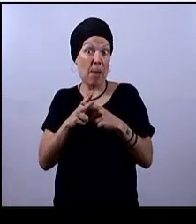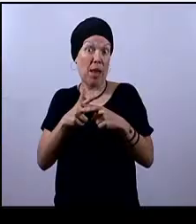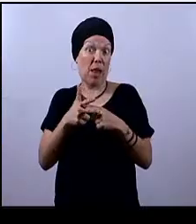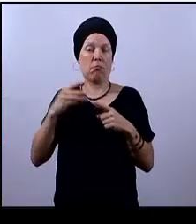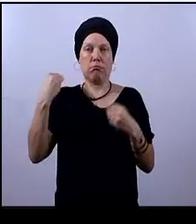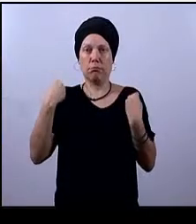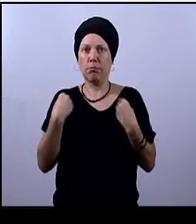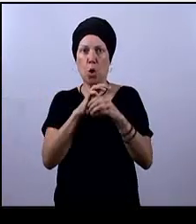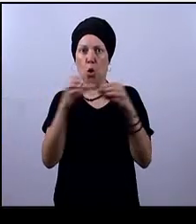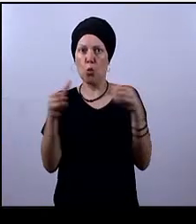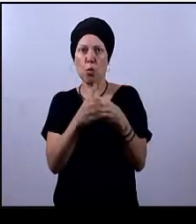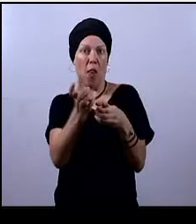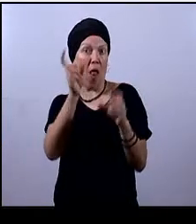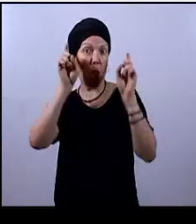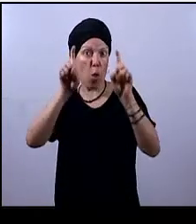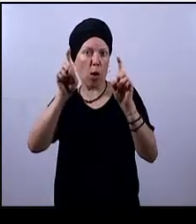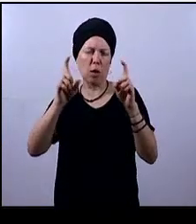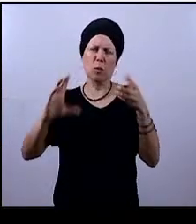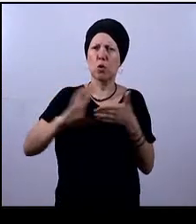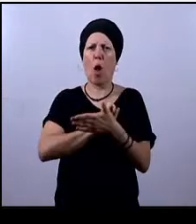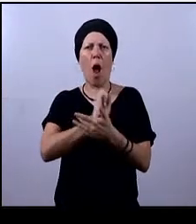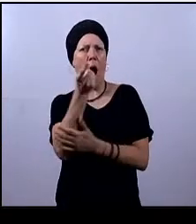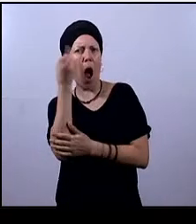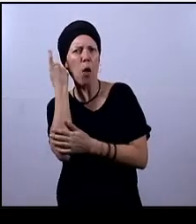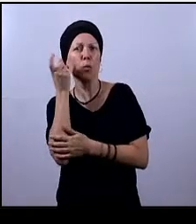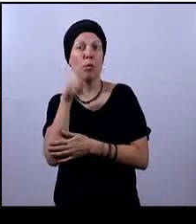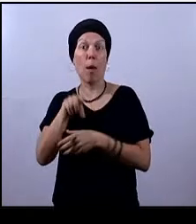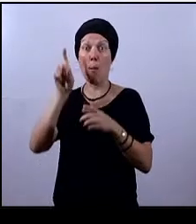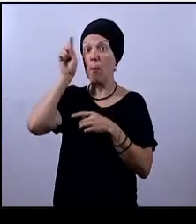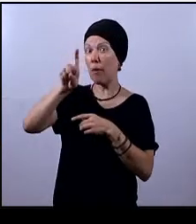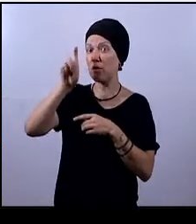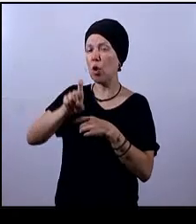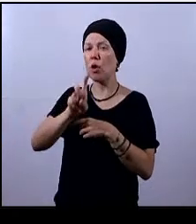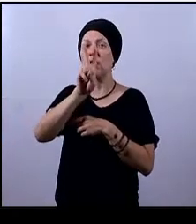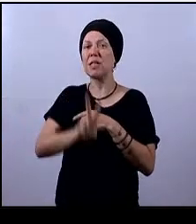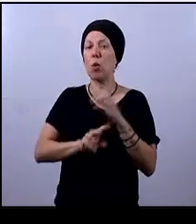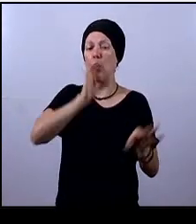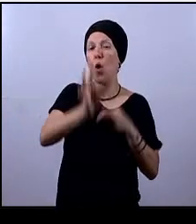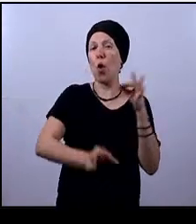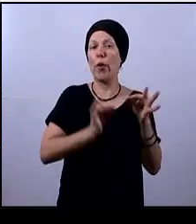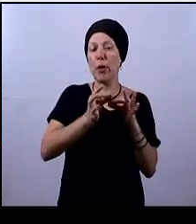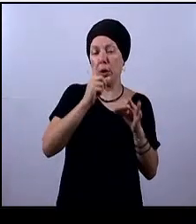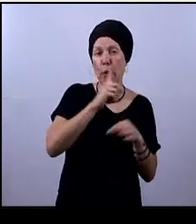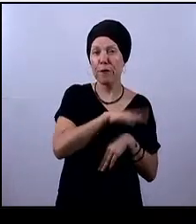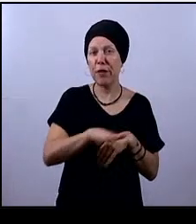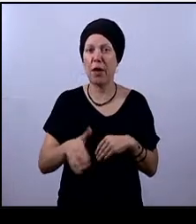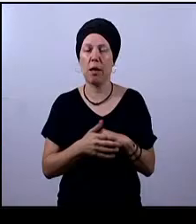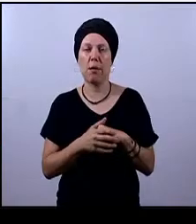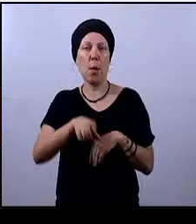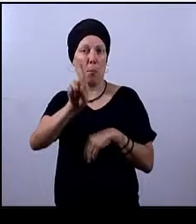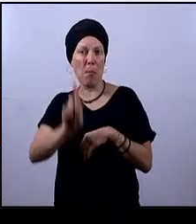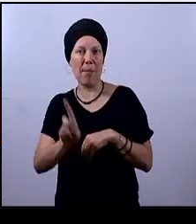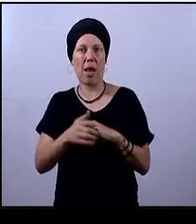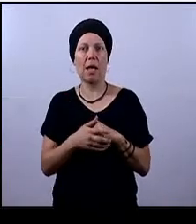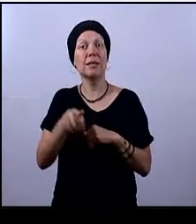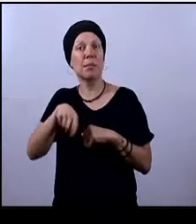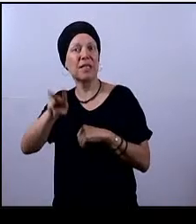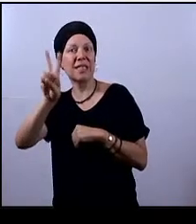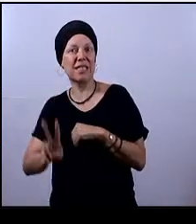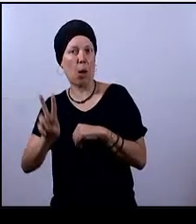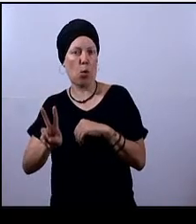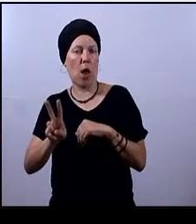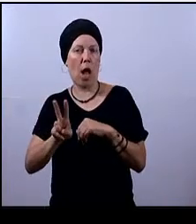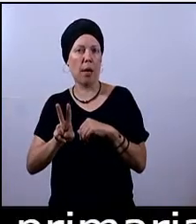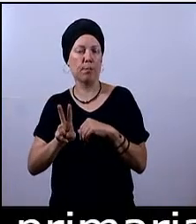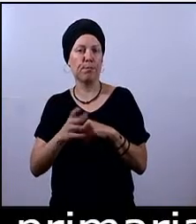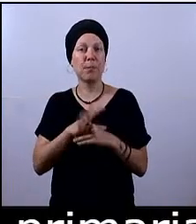la comunidad educativa, tanto alumnos como profesores de segundo ciclo de infantil, primaria y secundaria